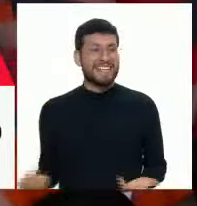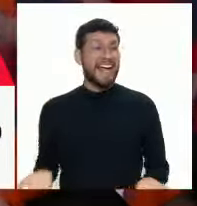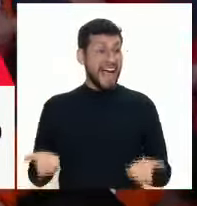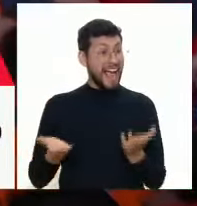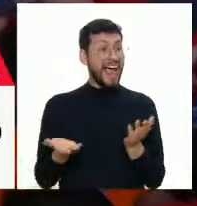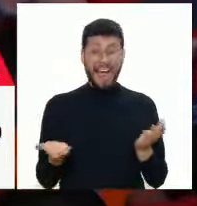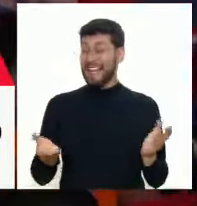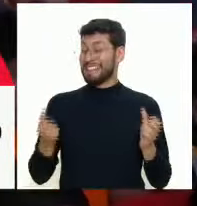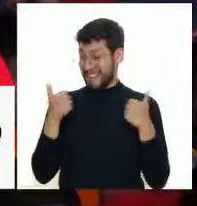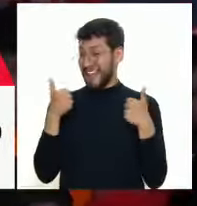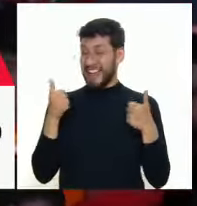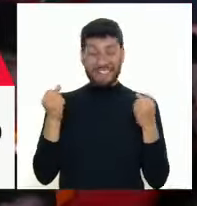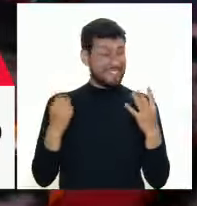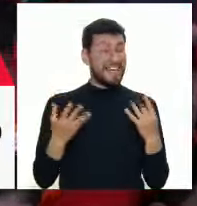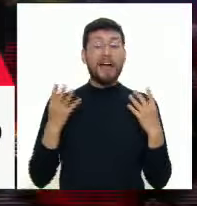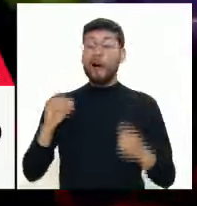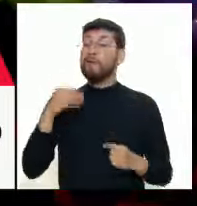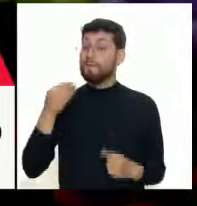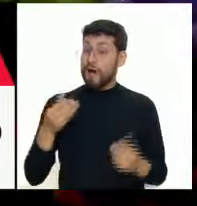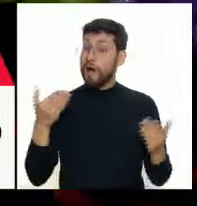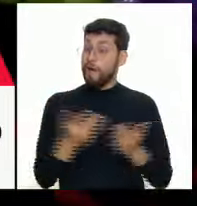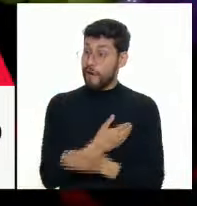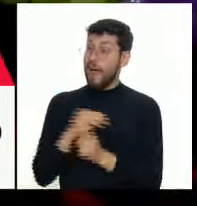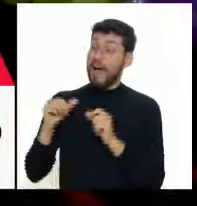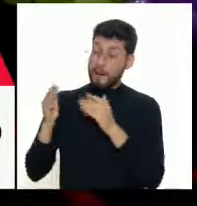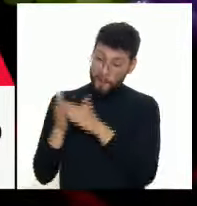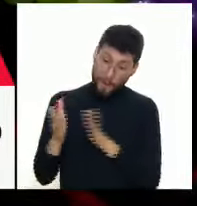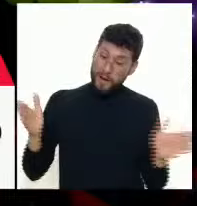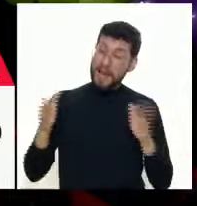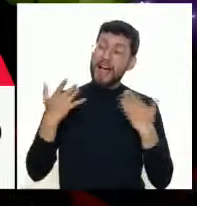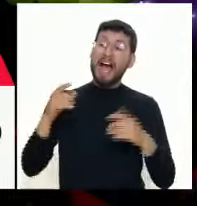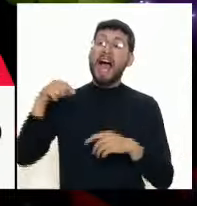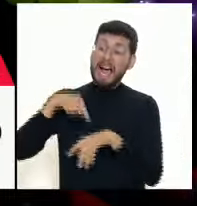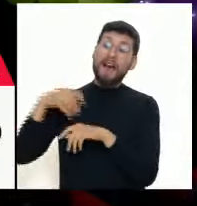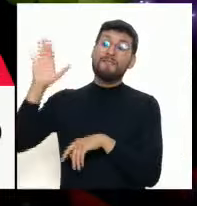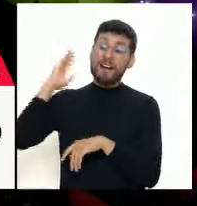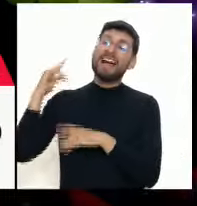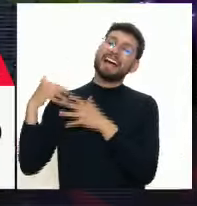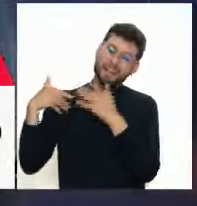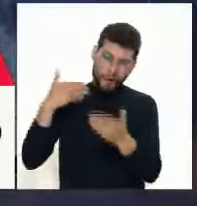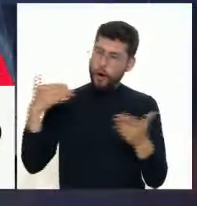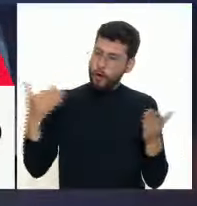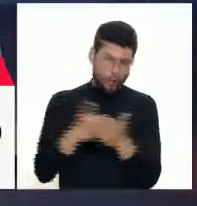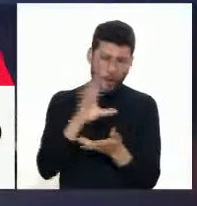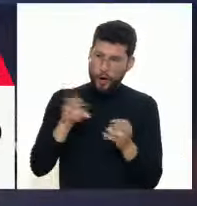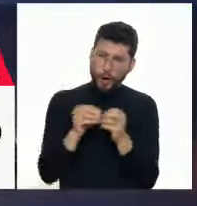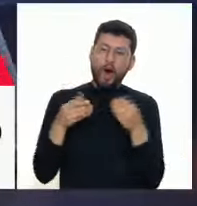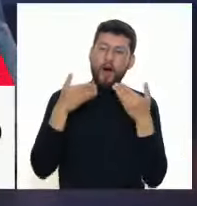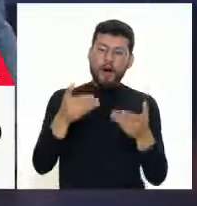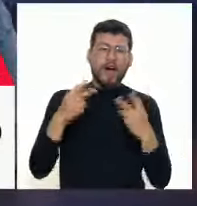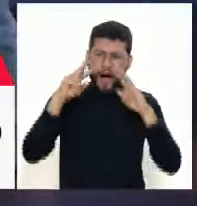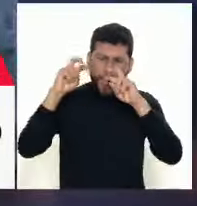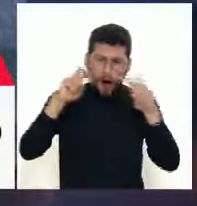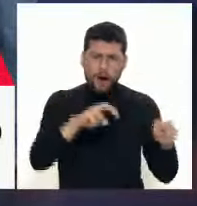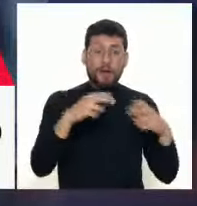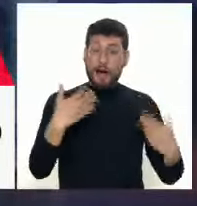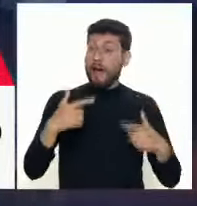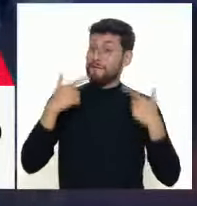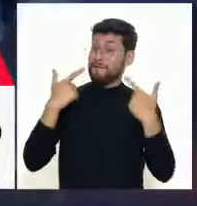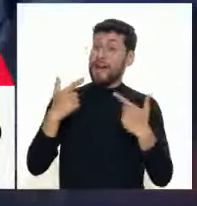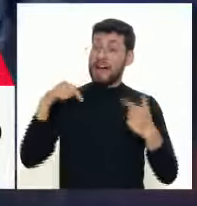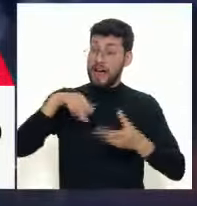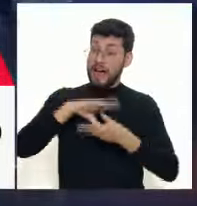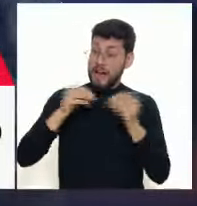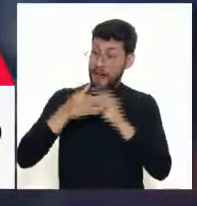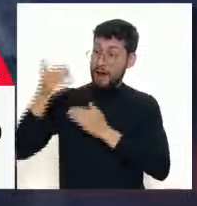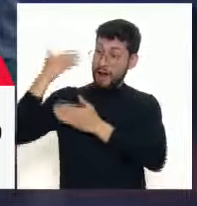¡Ah! Muy bien, porque la nueva temporada Así Fue se viene con todo. Vamos a explorar épocas súper fascinantes de